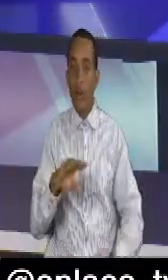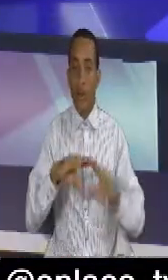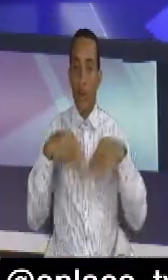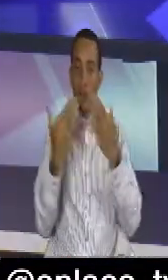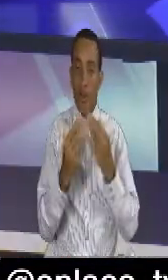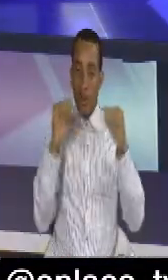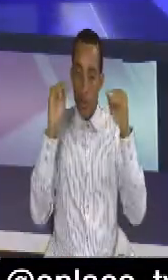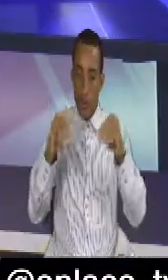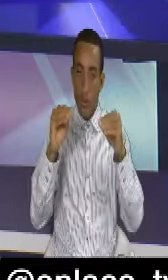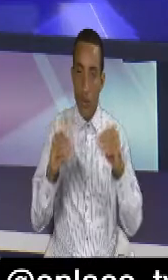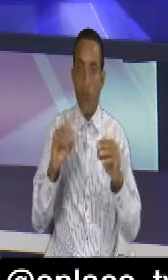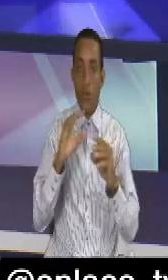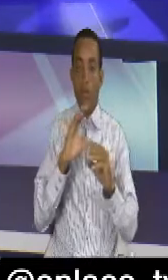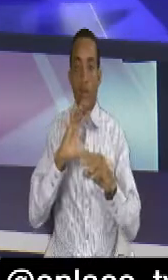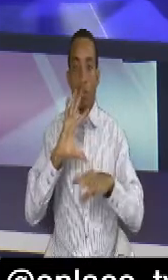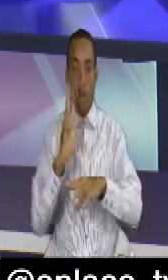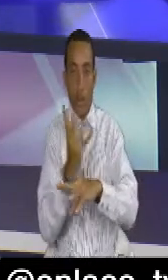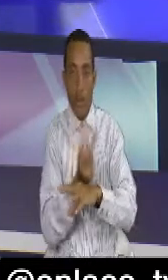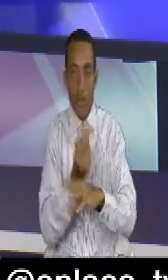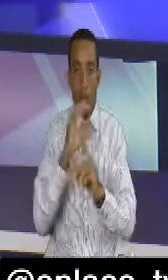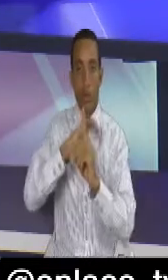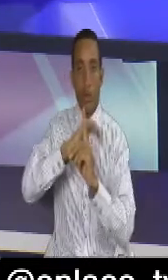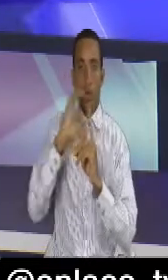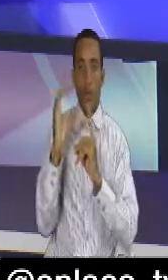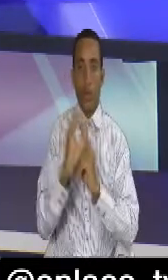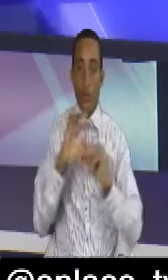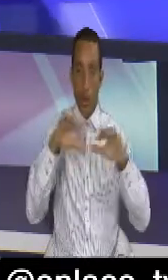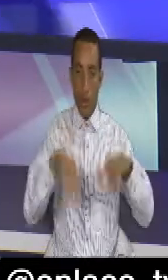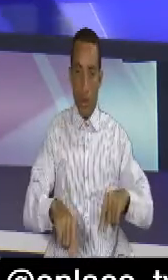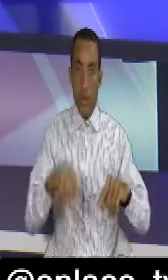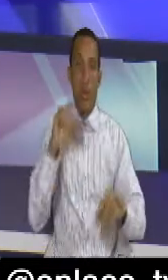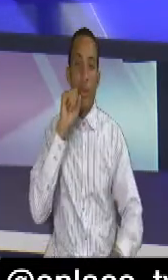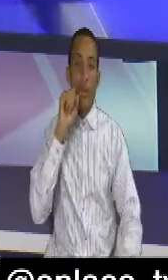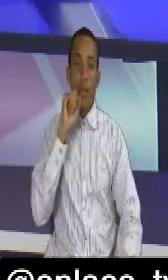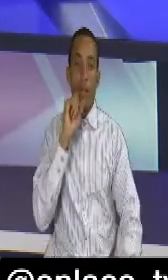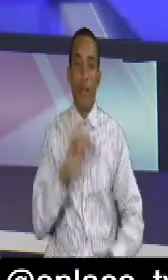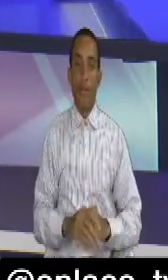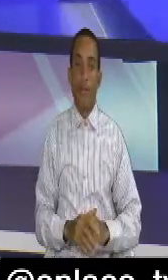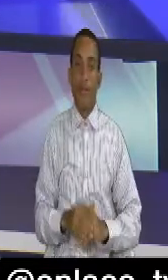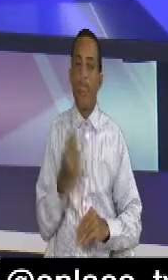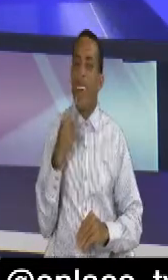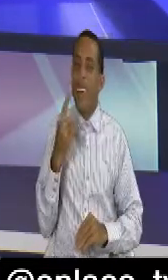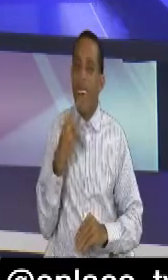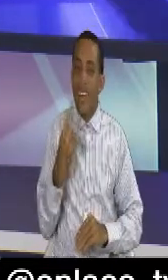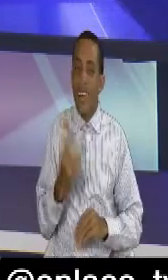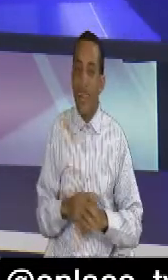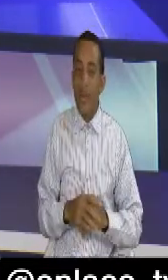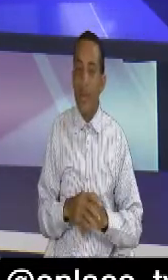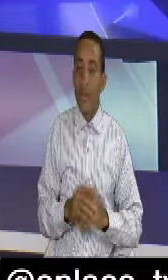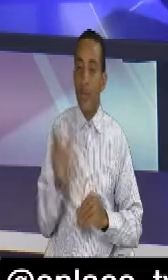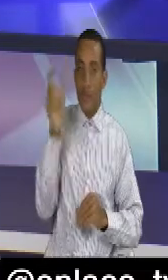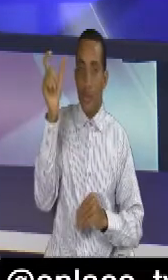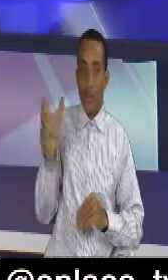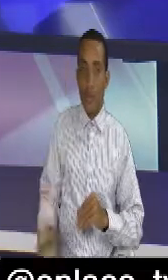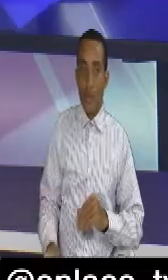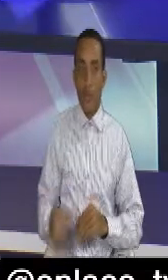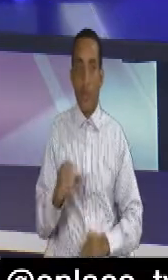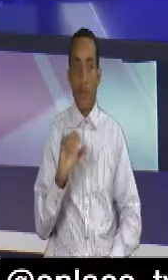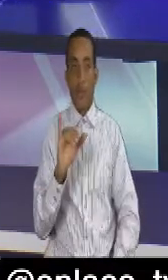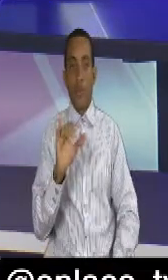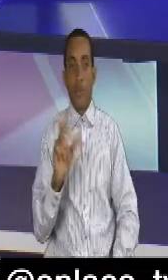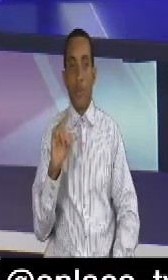formación artísticas y culturales de Barranca Bermeja. Sobre este aspecto, escuchemos qué dijo la titular del despacho, Jenny Suárez